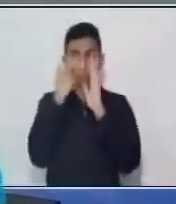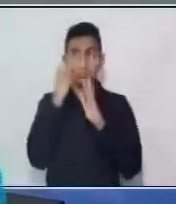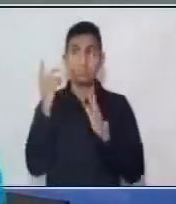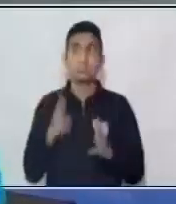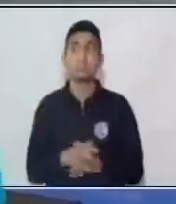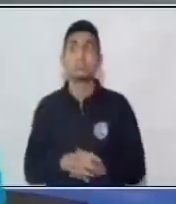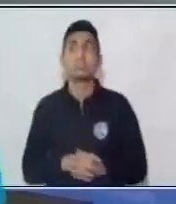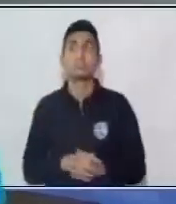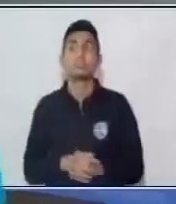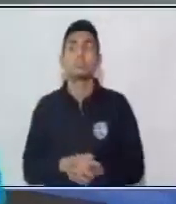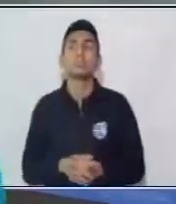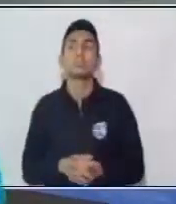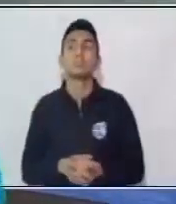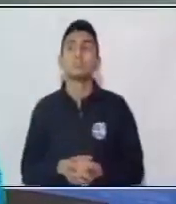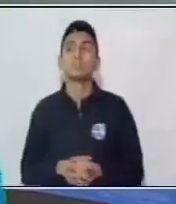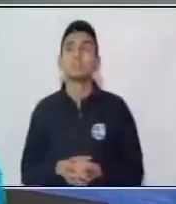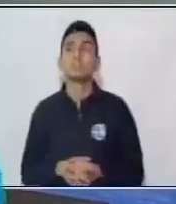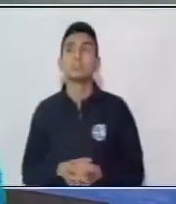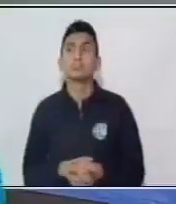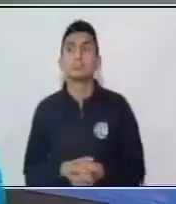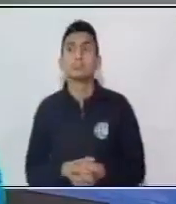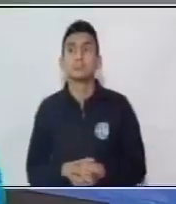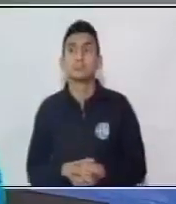colocar esto acá.